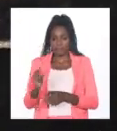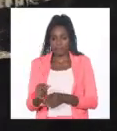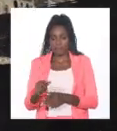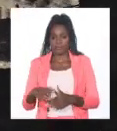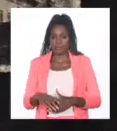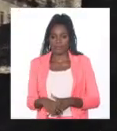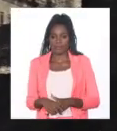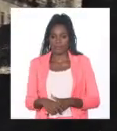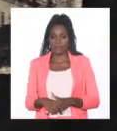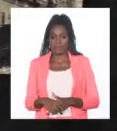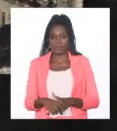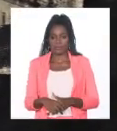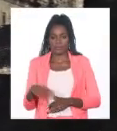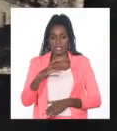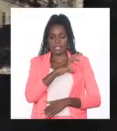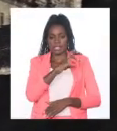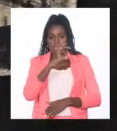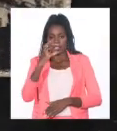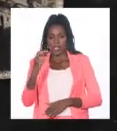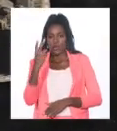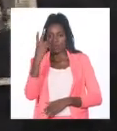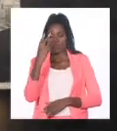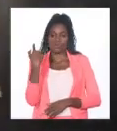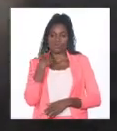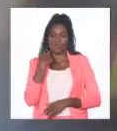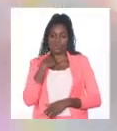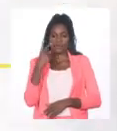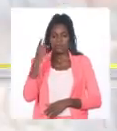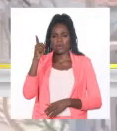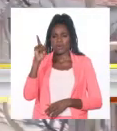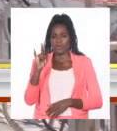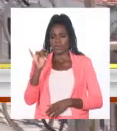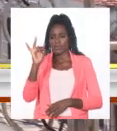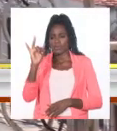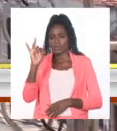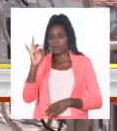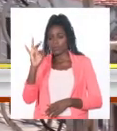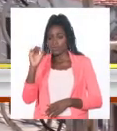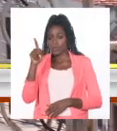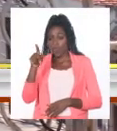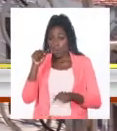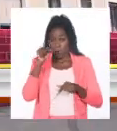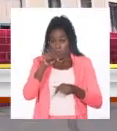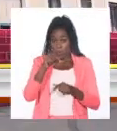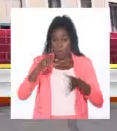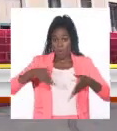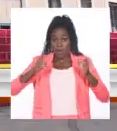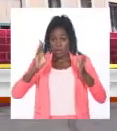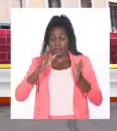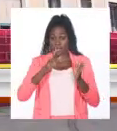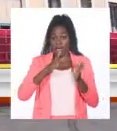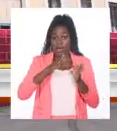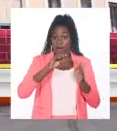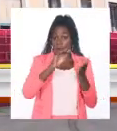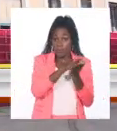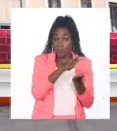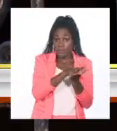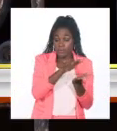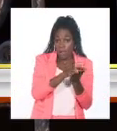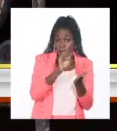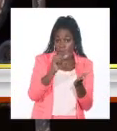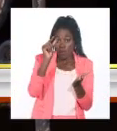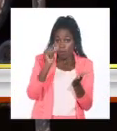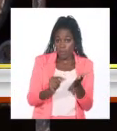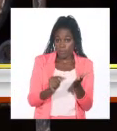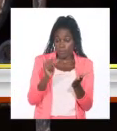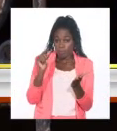Se erigió en tan solo 2 años y ya para 1881, la vivienda almacén del asturiano importador, almacenista,